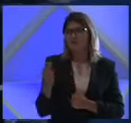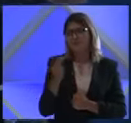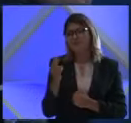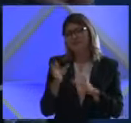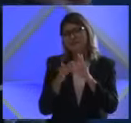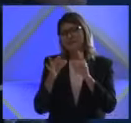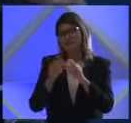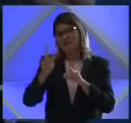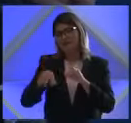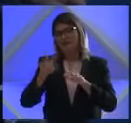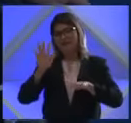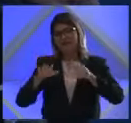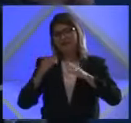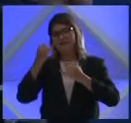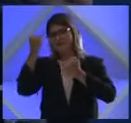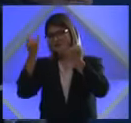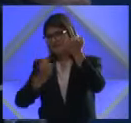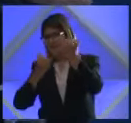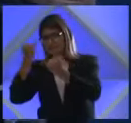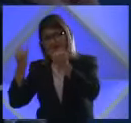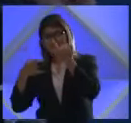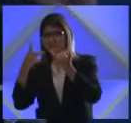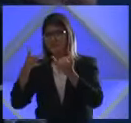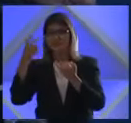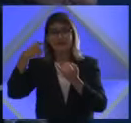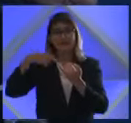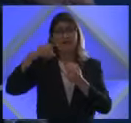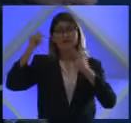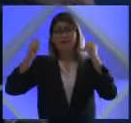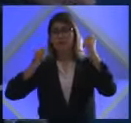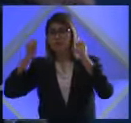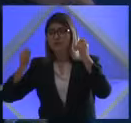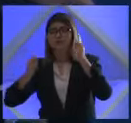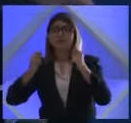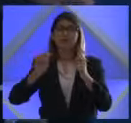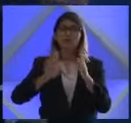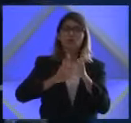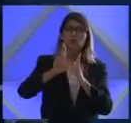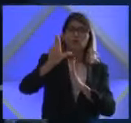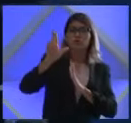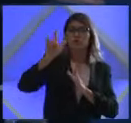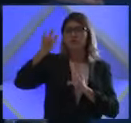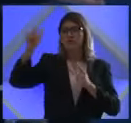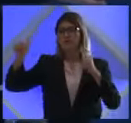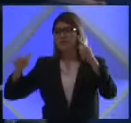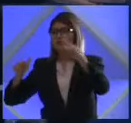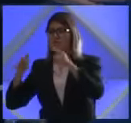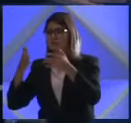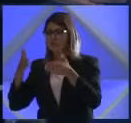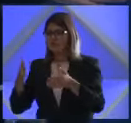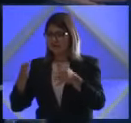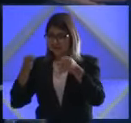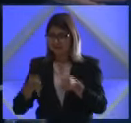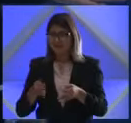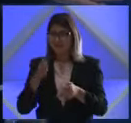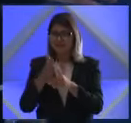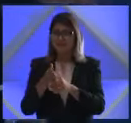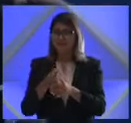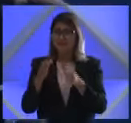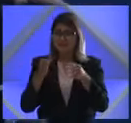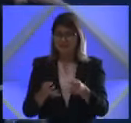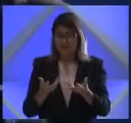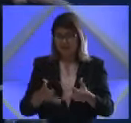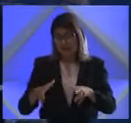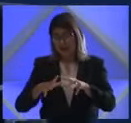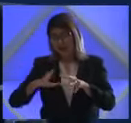con respecto a los viajes turísticos porque me van a ser en órbita alrededor de la tierra